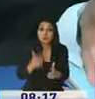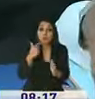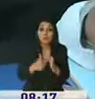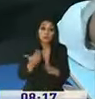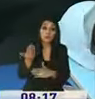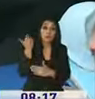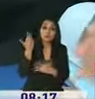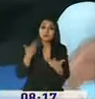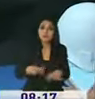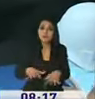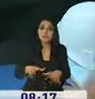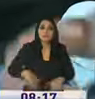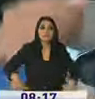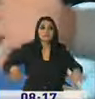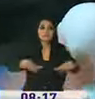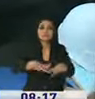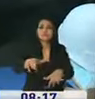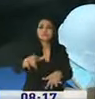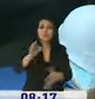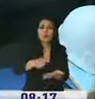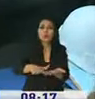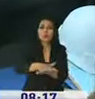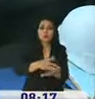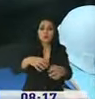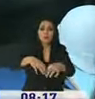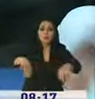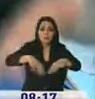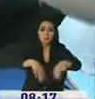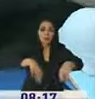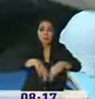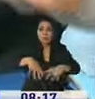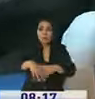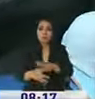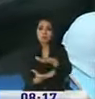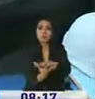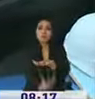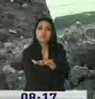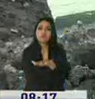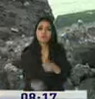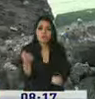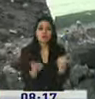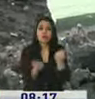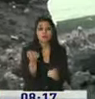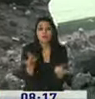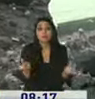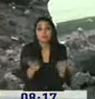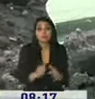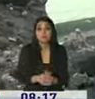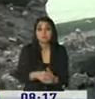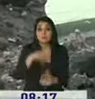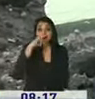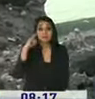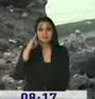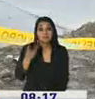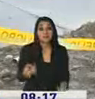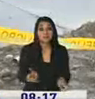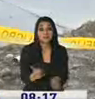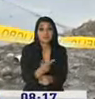ocurrido en El Oro, por ejemplo, que se hacen socavones tremendos y los autos se van al fondo. Los niños también corren